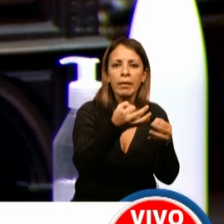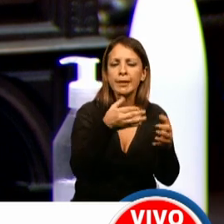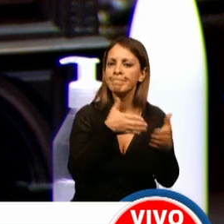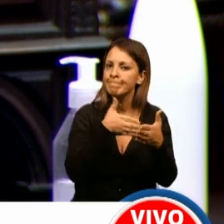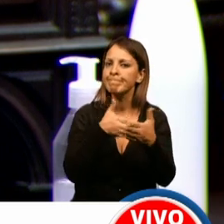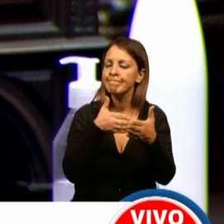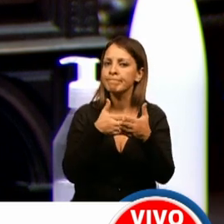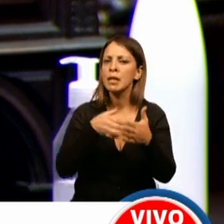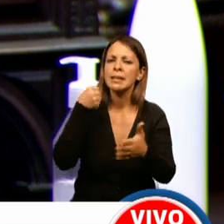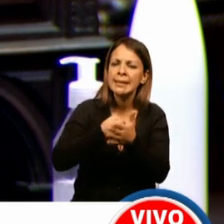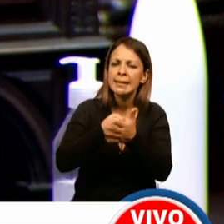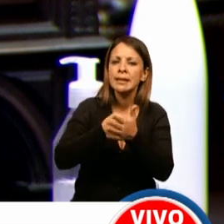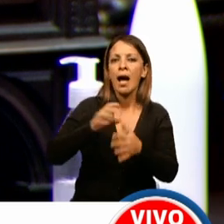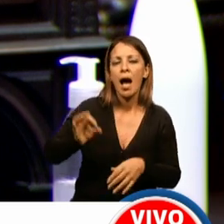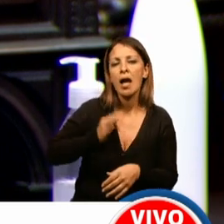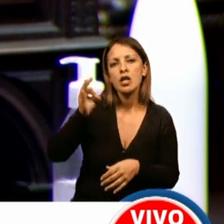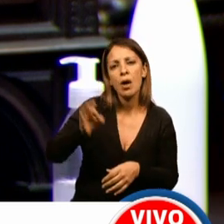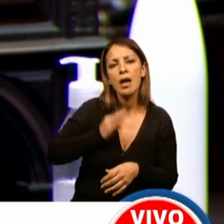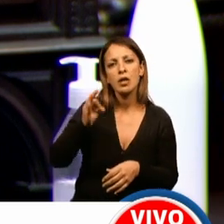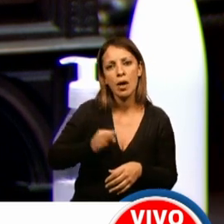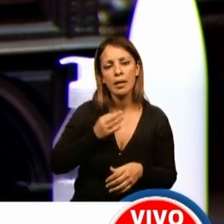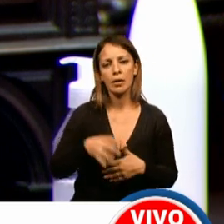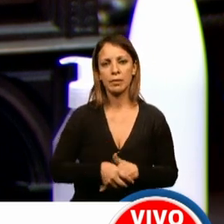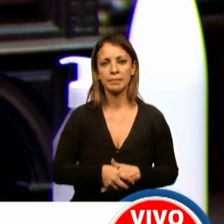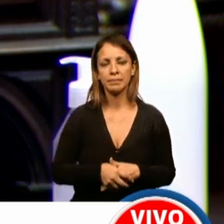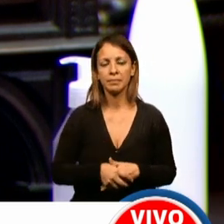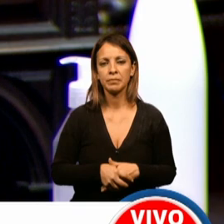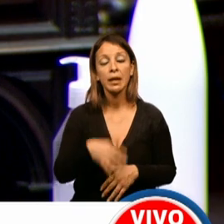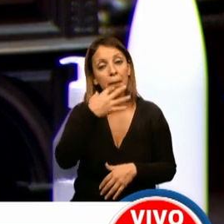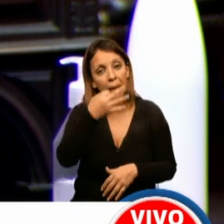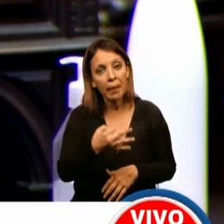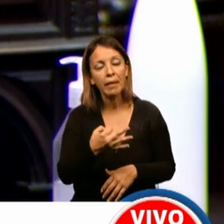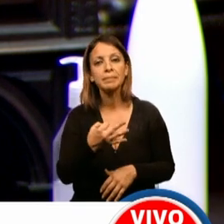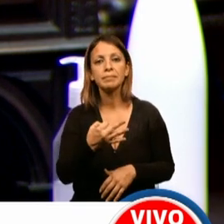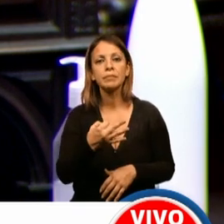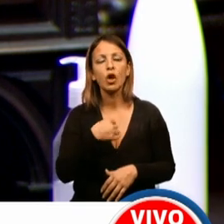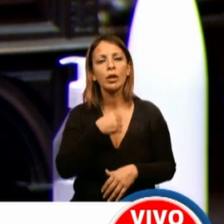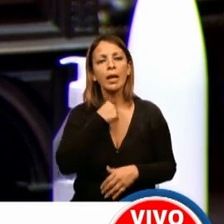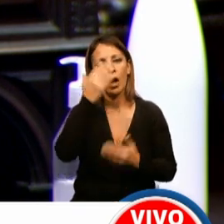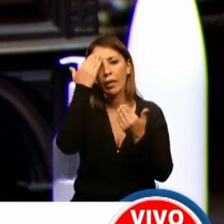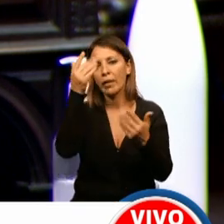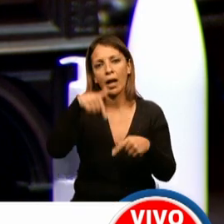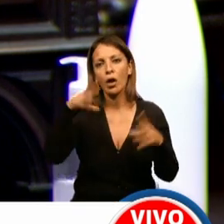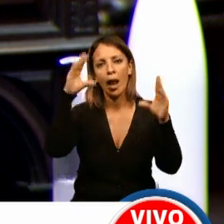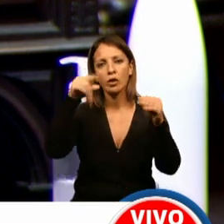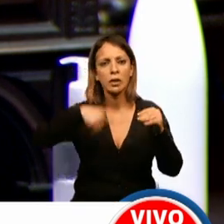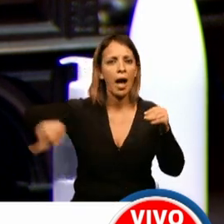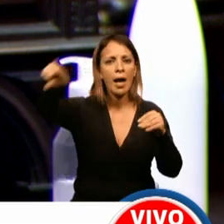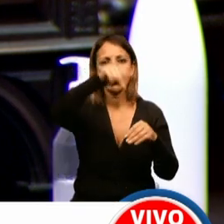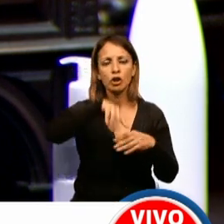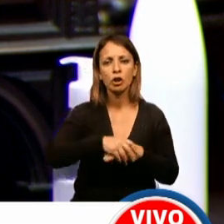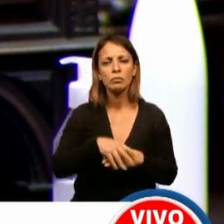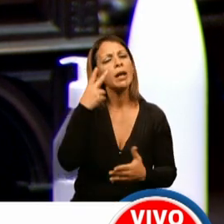vienen luchando hace años la verdad quiero dedicar esta noche a ellos y